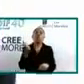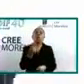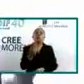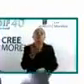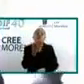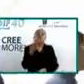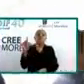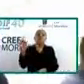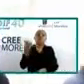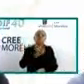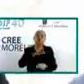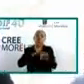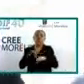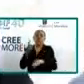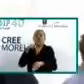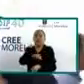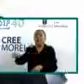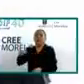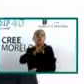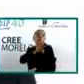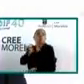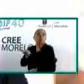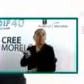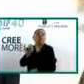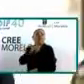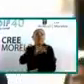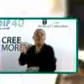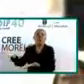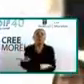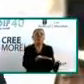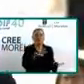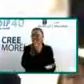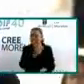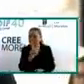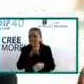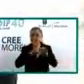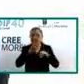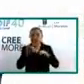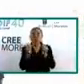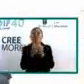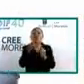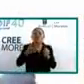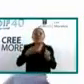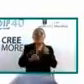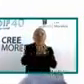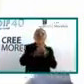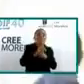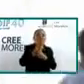pueden, pero hay que trabajar con los que tienen dificultad para que puedan. Y ese es el concepto de educación